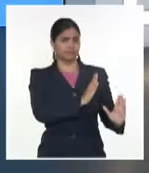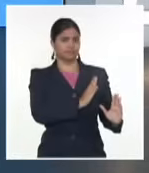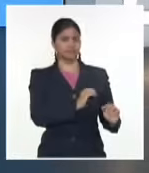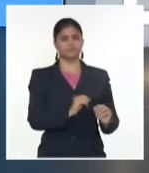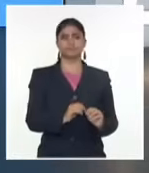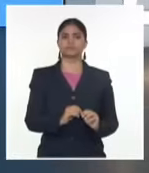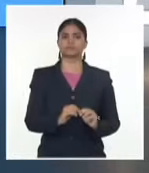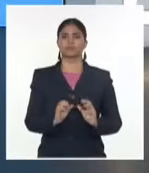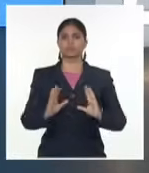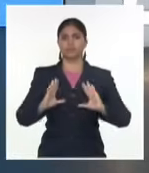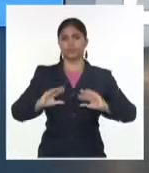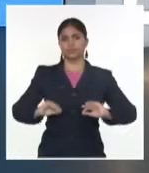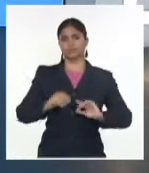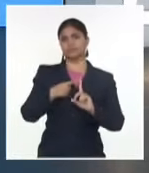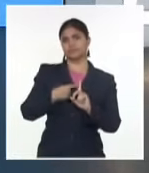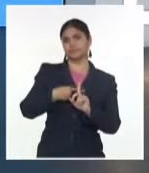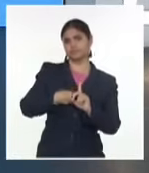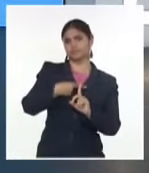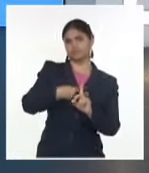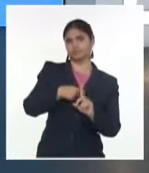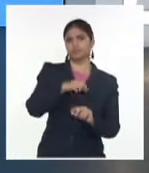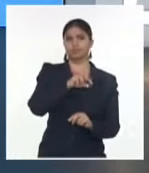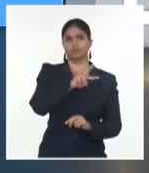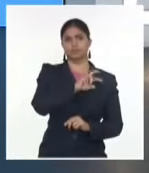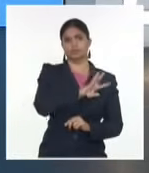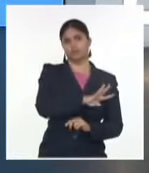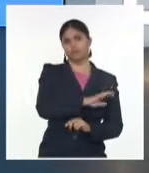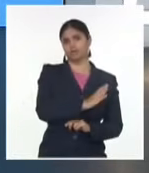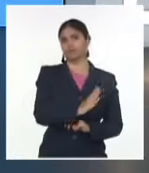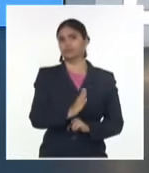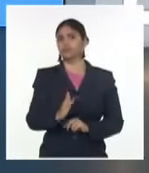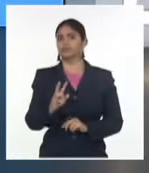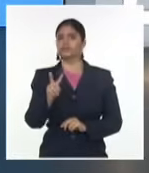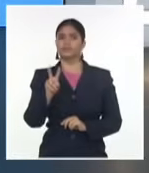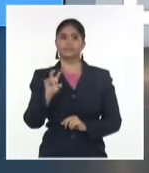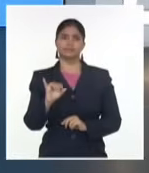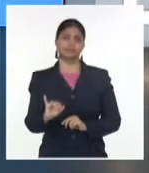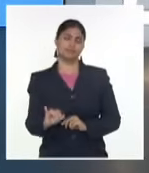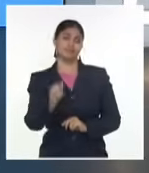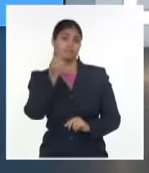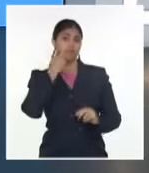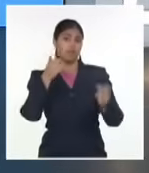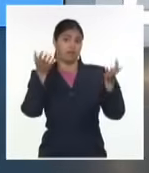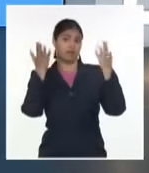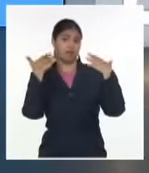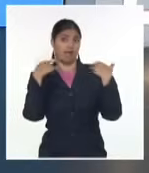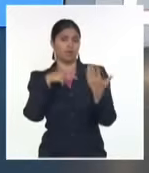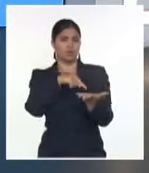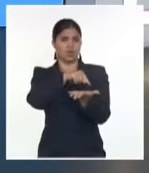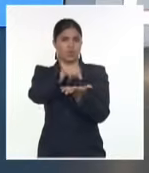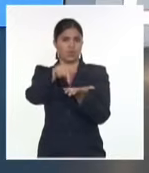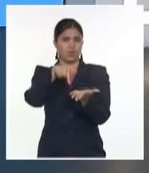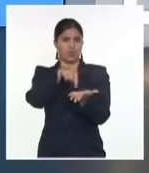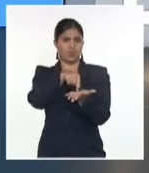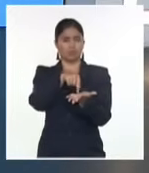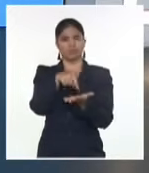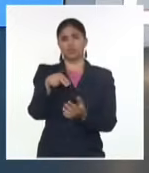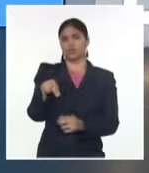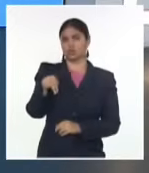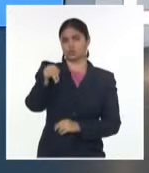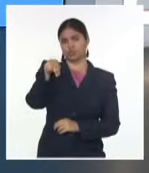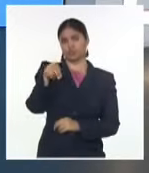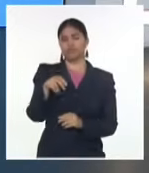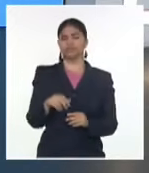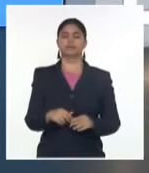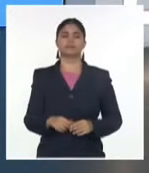tendremos temperaturas entre los 24, 26, 27 grados Celsius, que pueden ser superiores en algunos puntos de la costa norte, sobre todo, pero